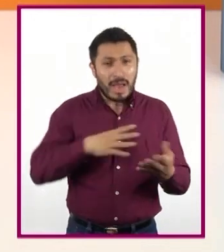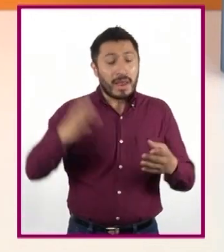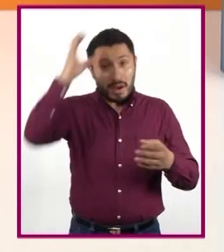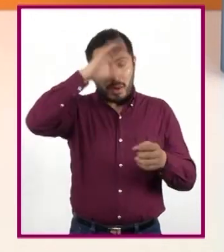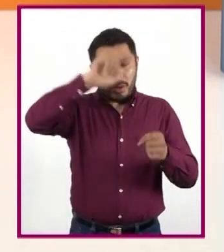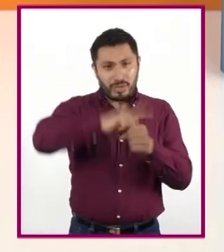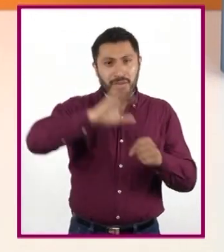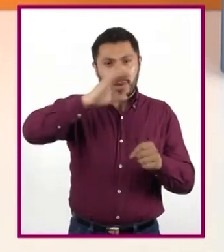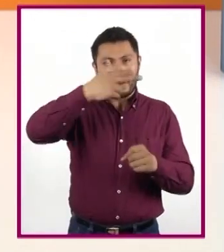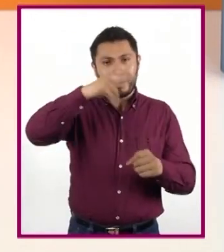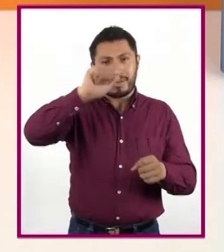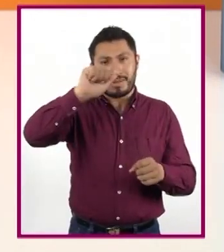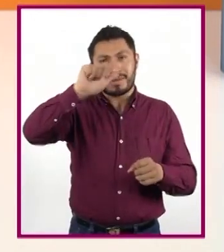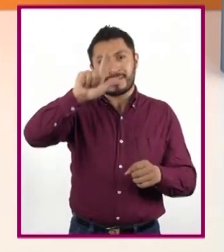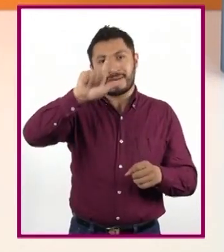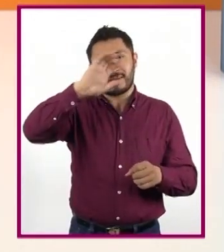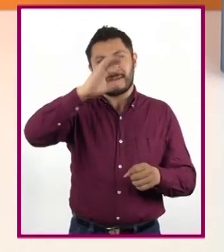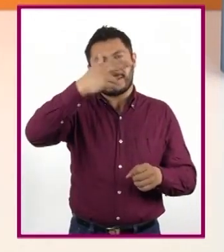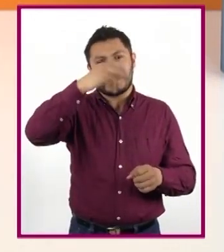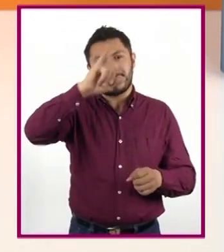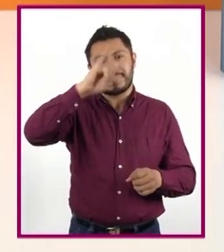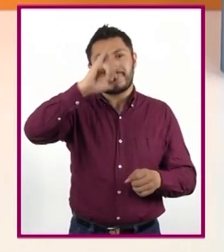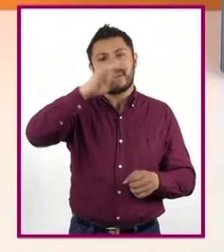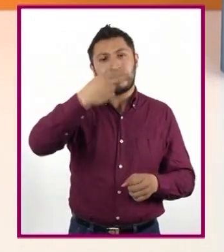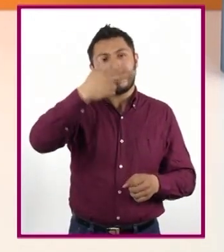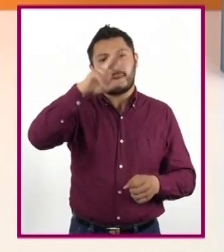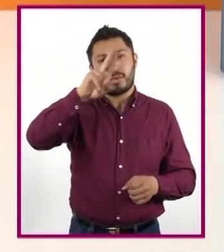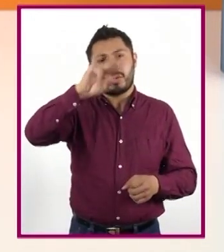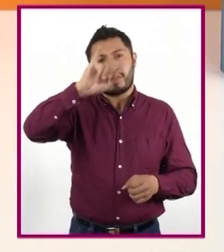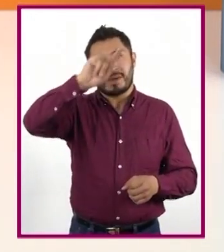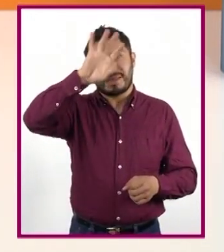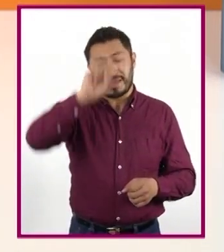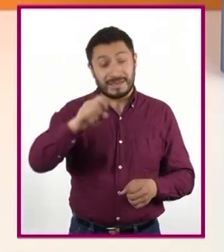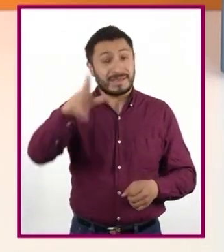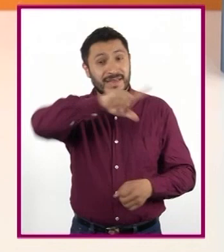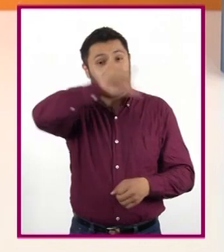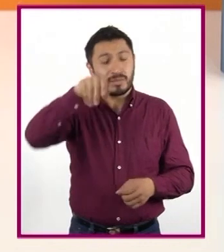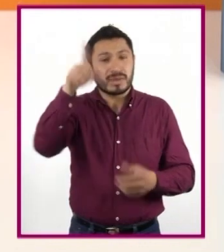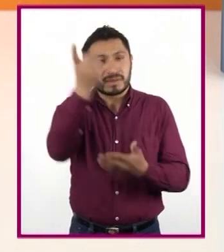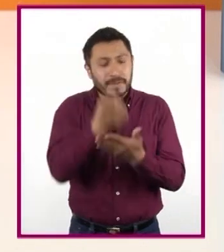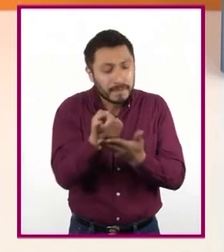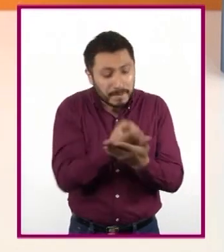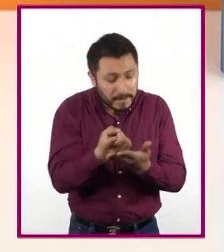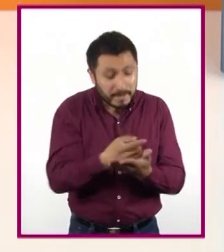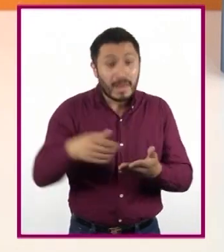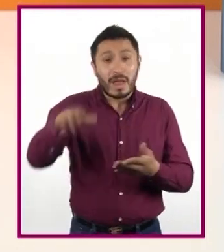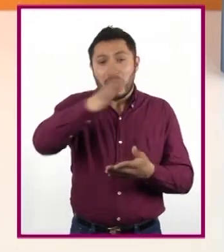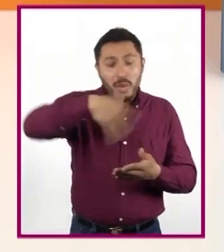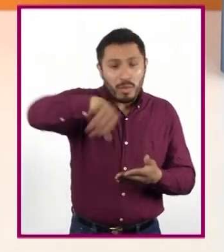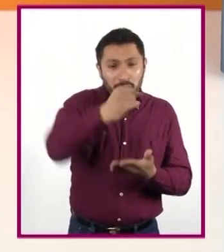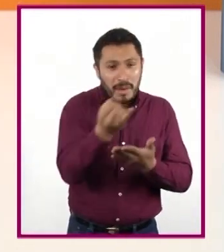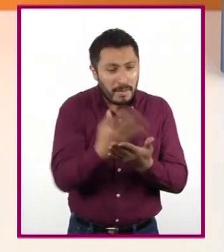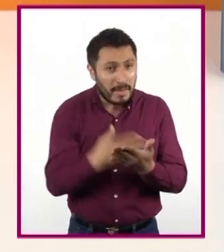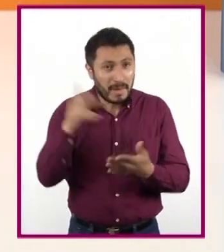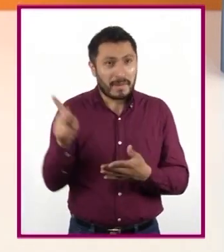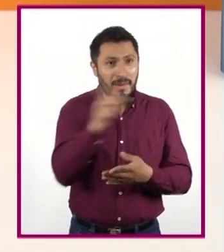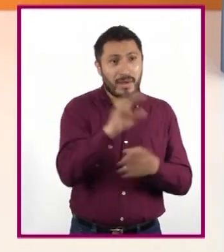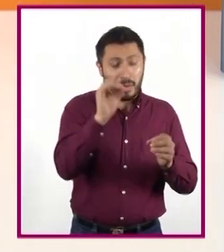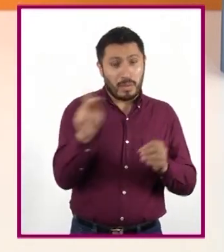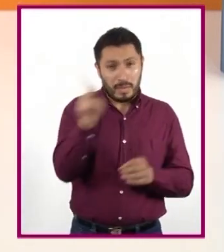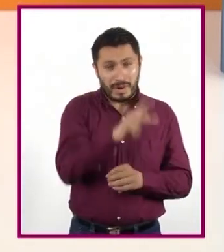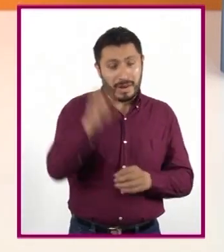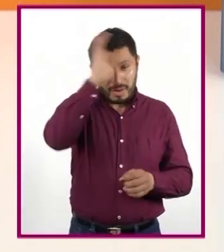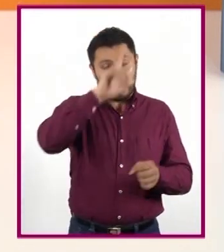cultura chalchihuites. Posteriormente, busquen imágenes similares o que tengan parecido con alguna de las culturas